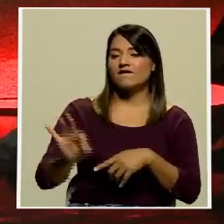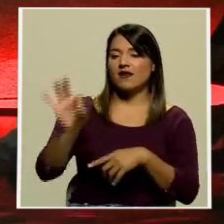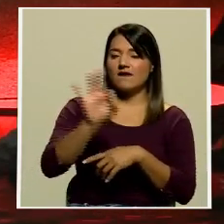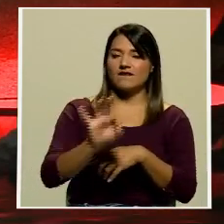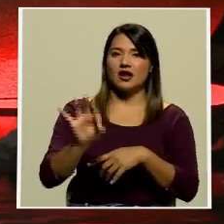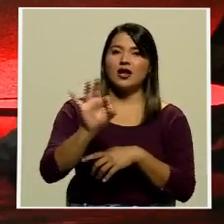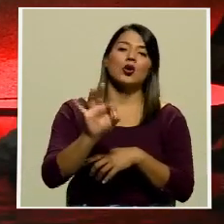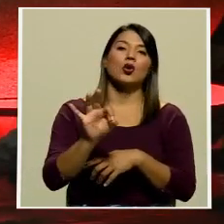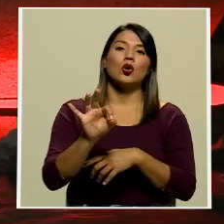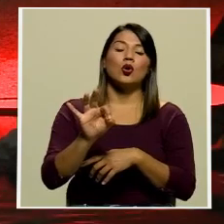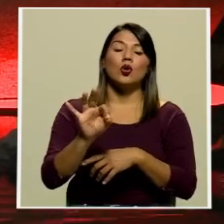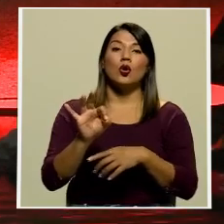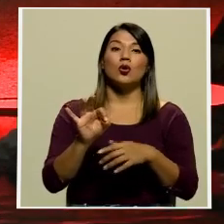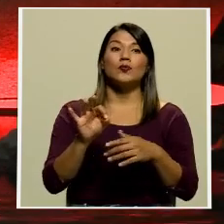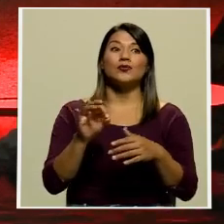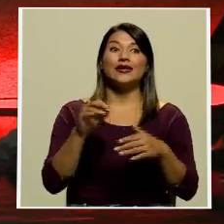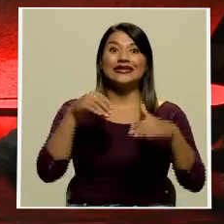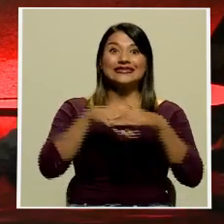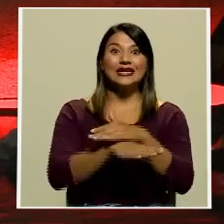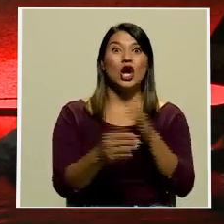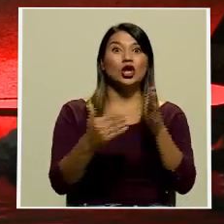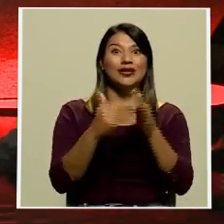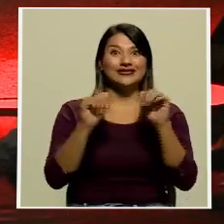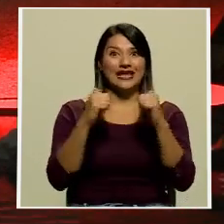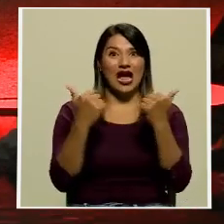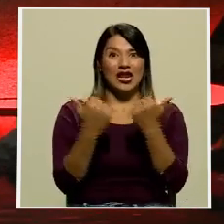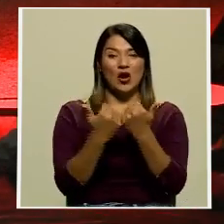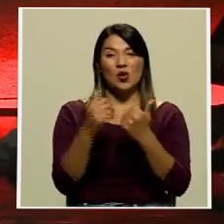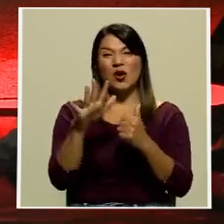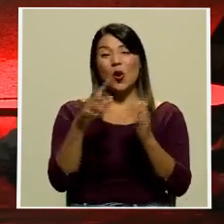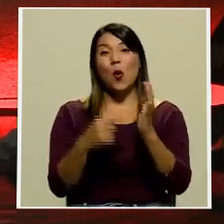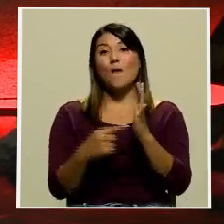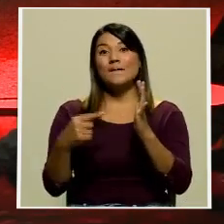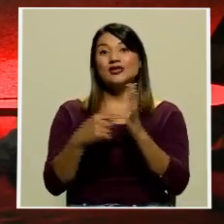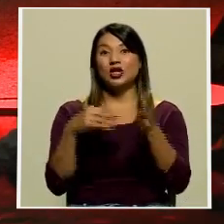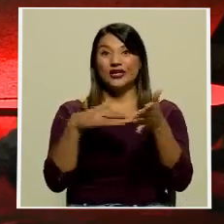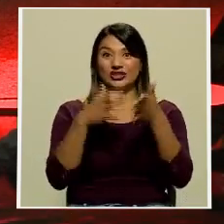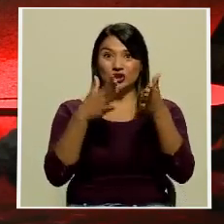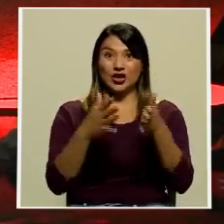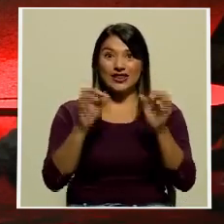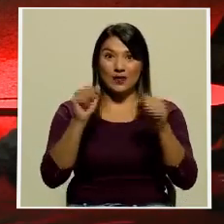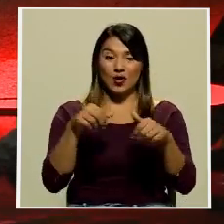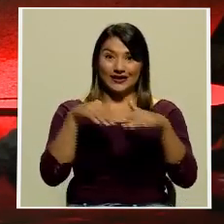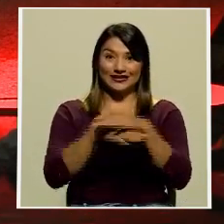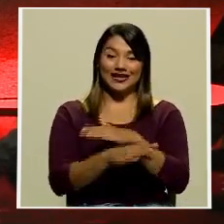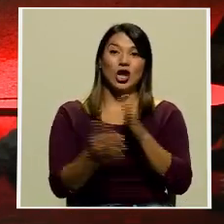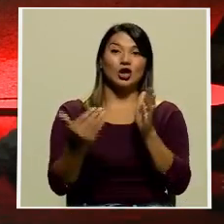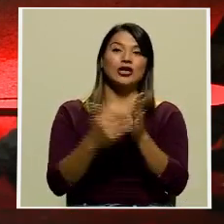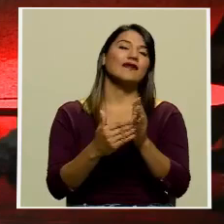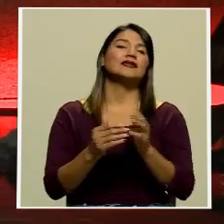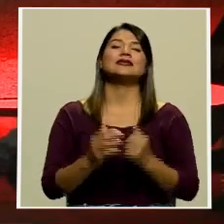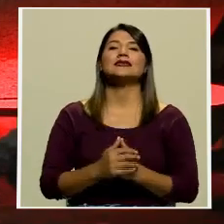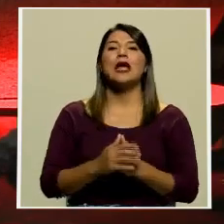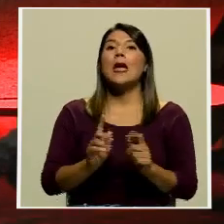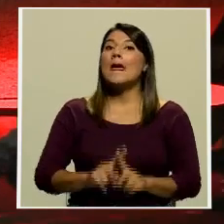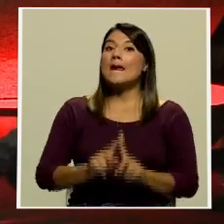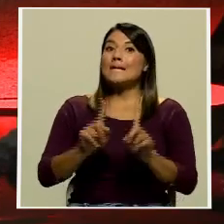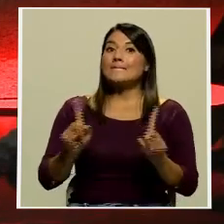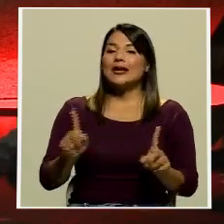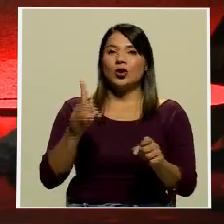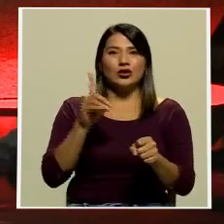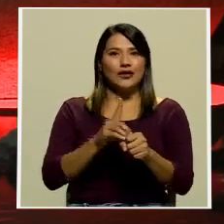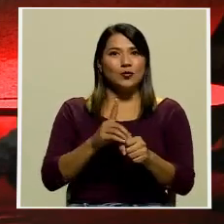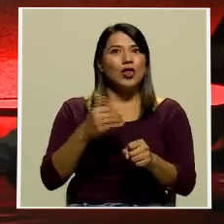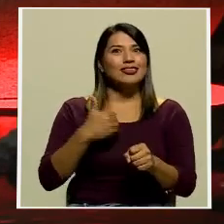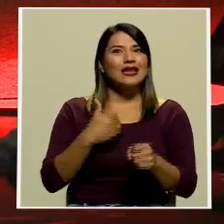aulas los estudiantes en nuestro país, más de 1 millón de estudiantes que podrían estar regresando en esta modalidad. Pero bueno, los diputados